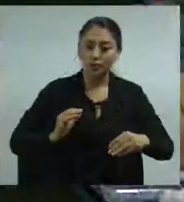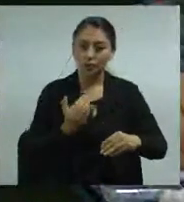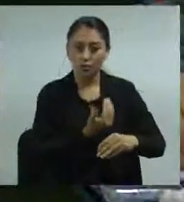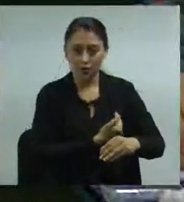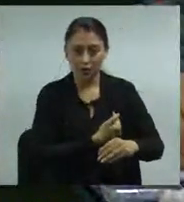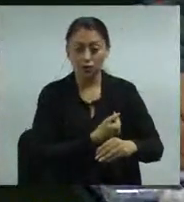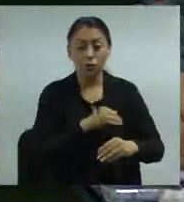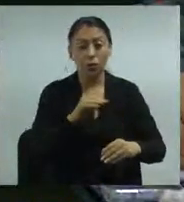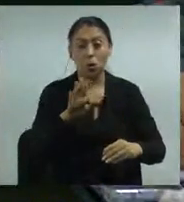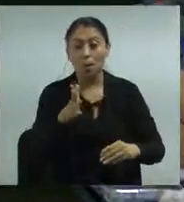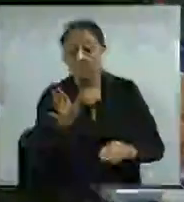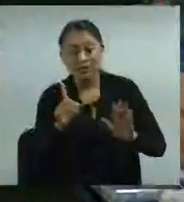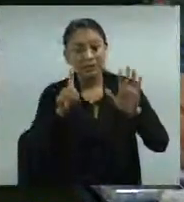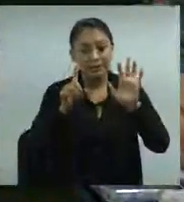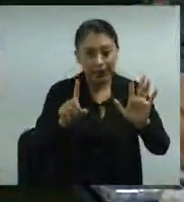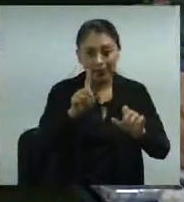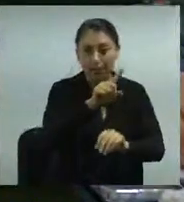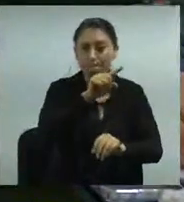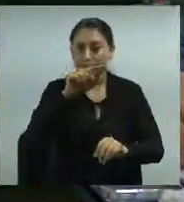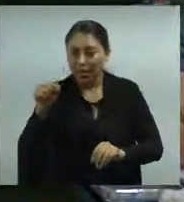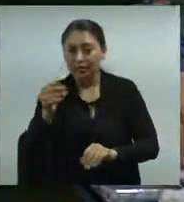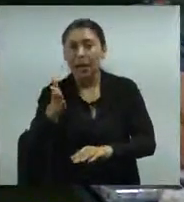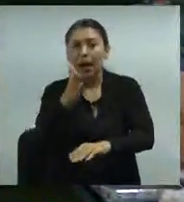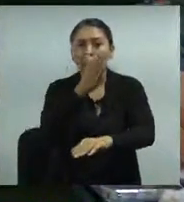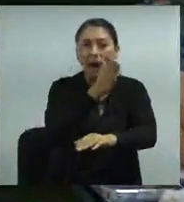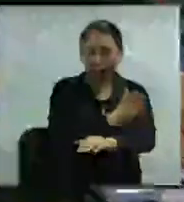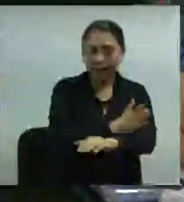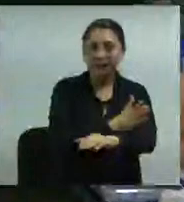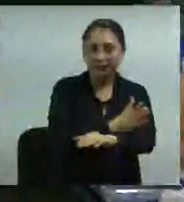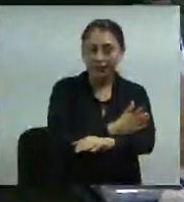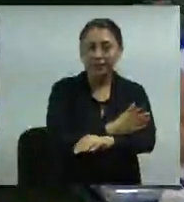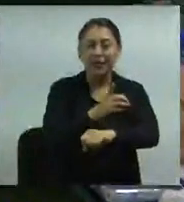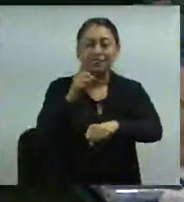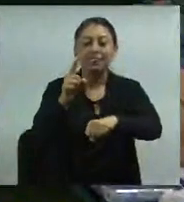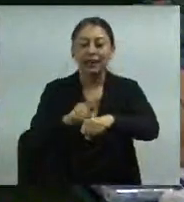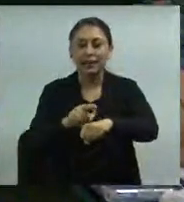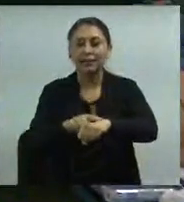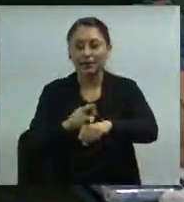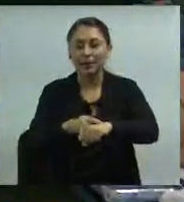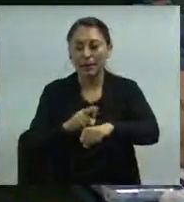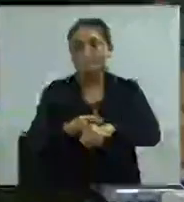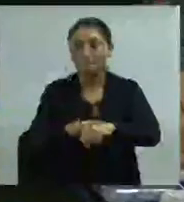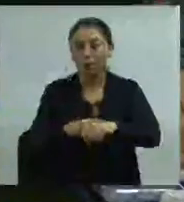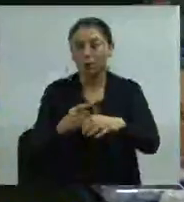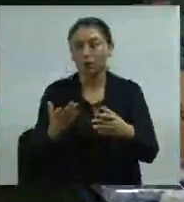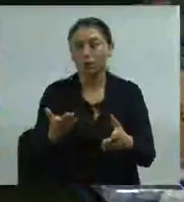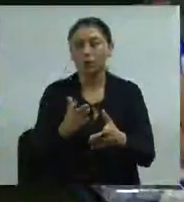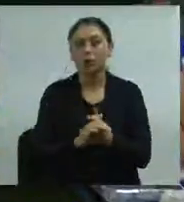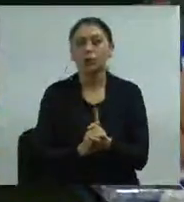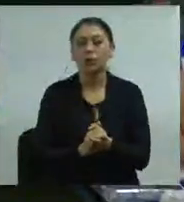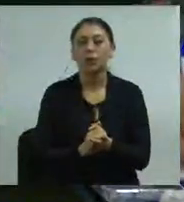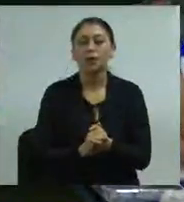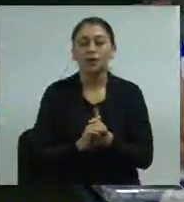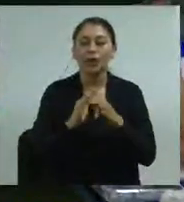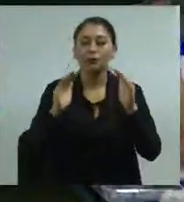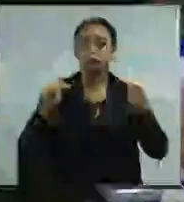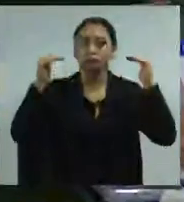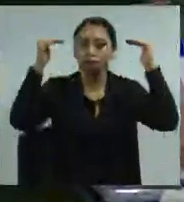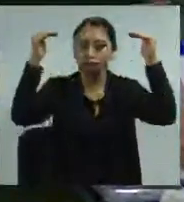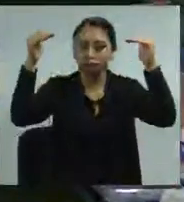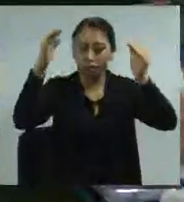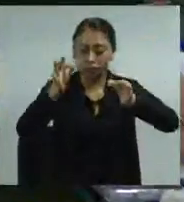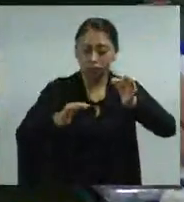con al menos 6 meses de anticipación del vencimiento del periodo constitucional de los magistrados de la